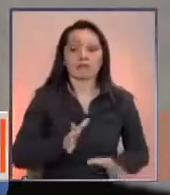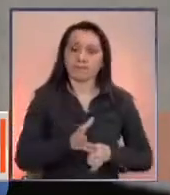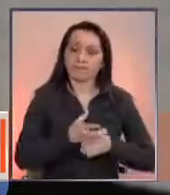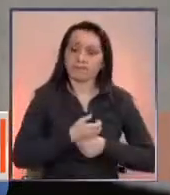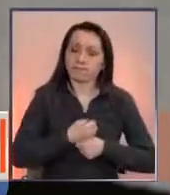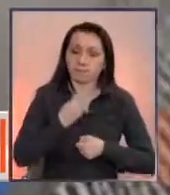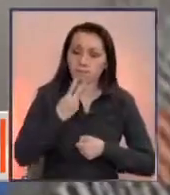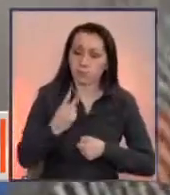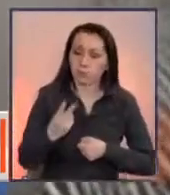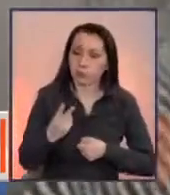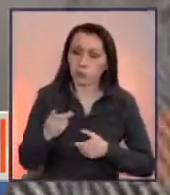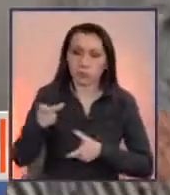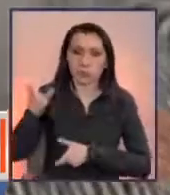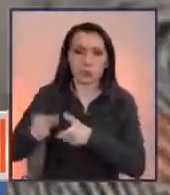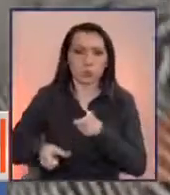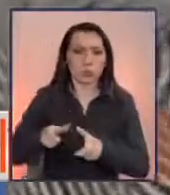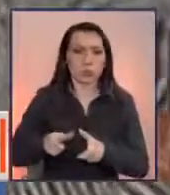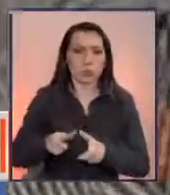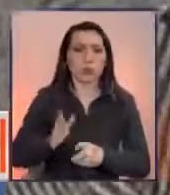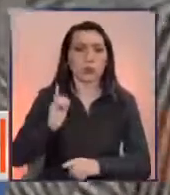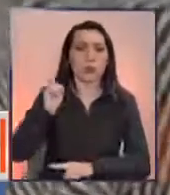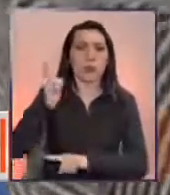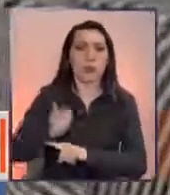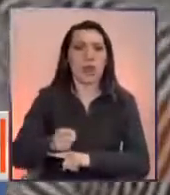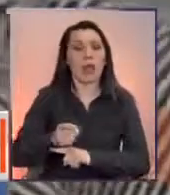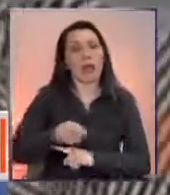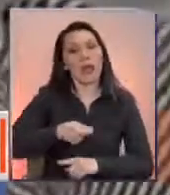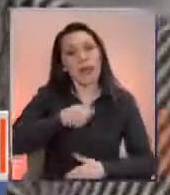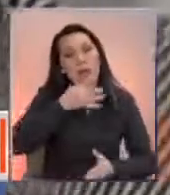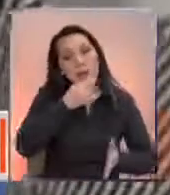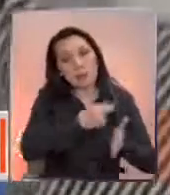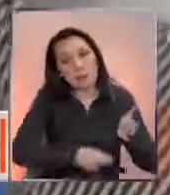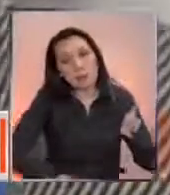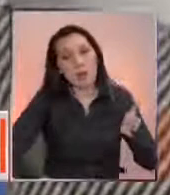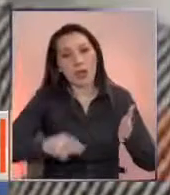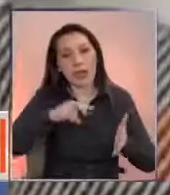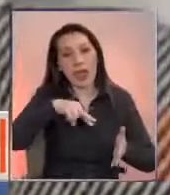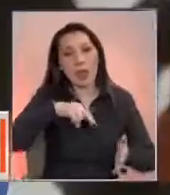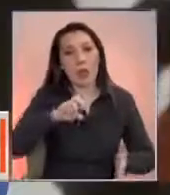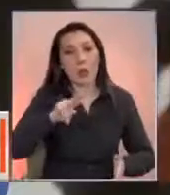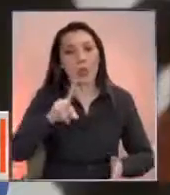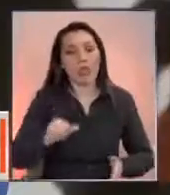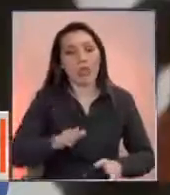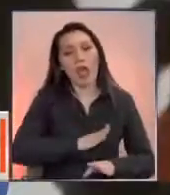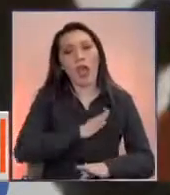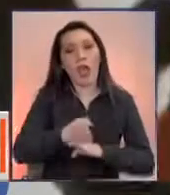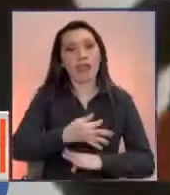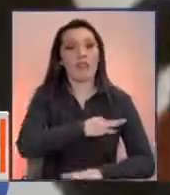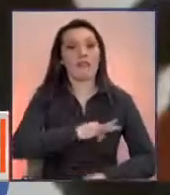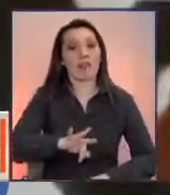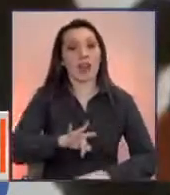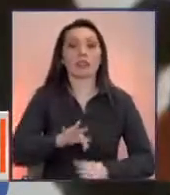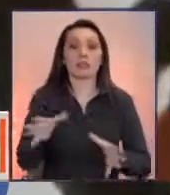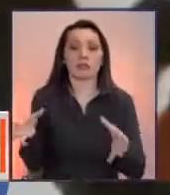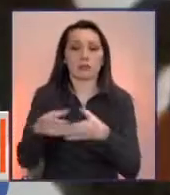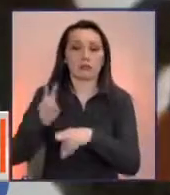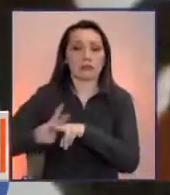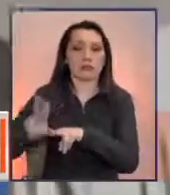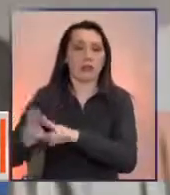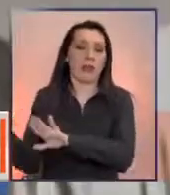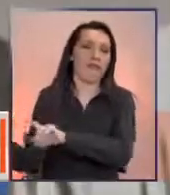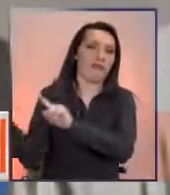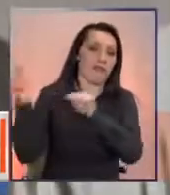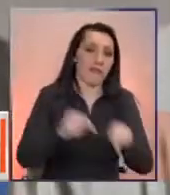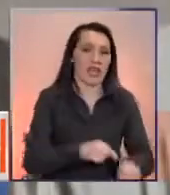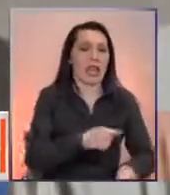tales acontecimientos, le encarga al poeta chileno Pablo Neruda que vaya a Francia y organice la Avenida de Españoles. Así